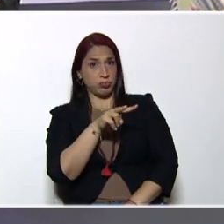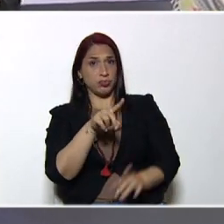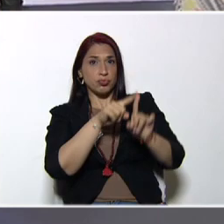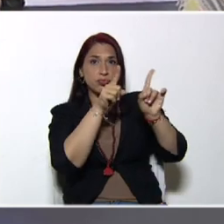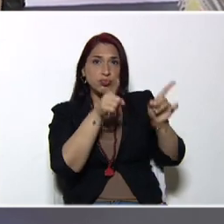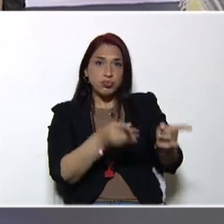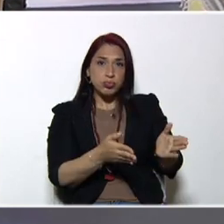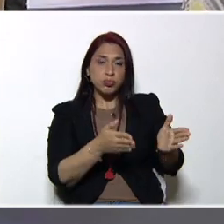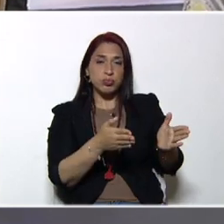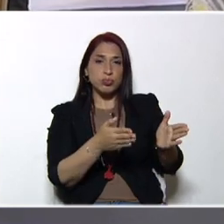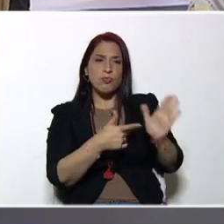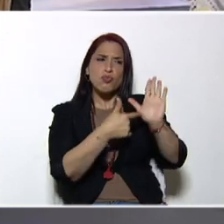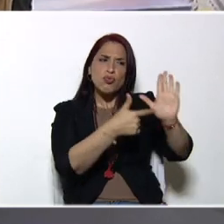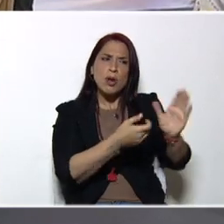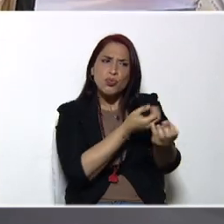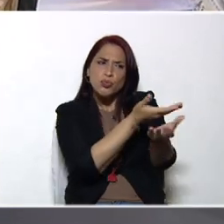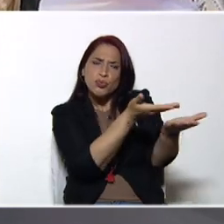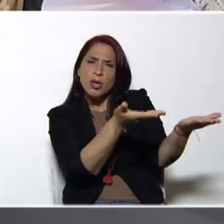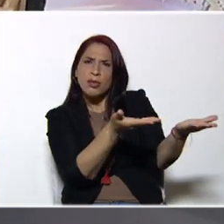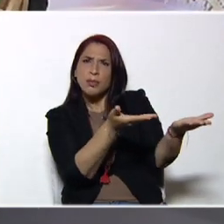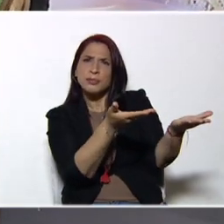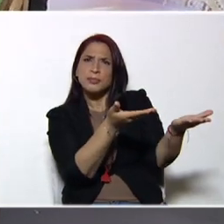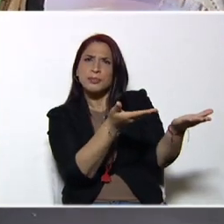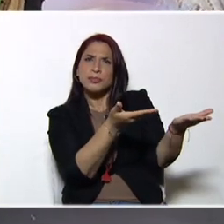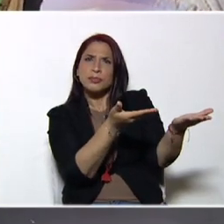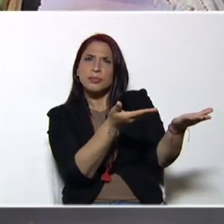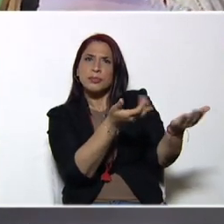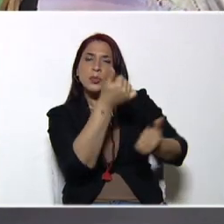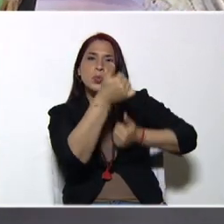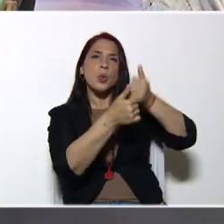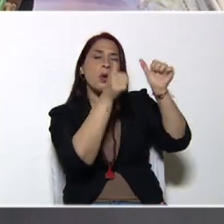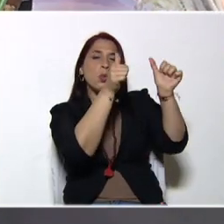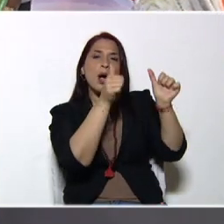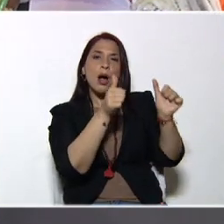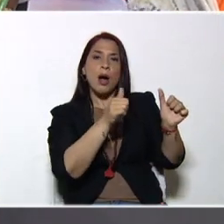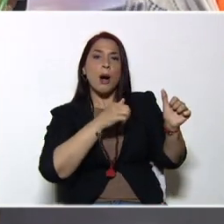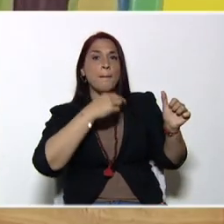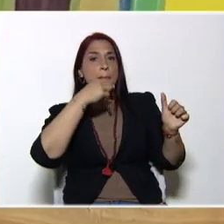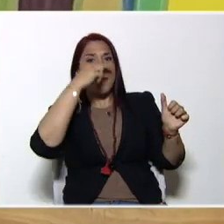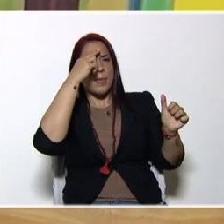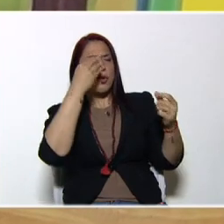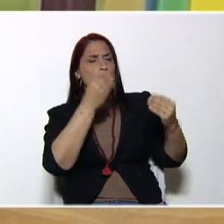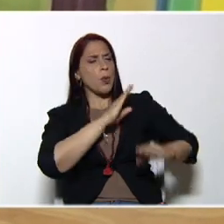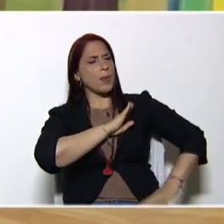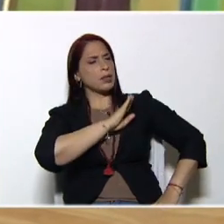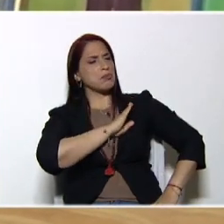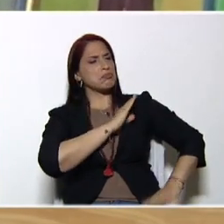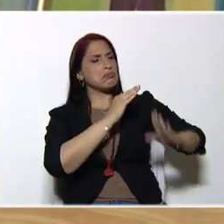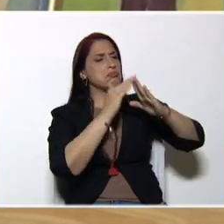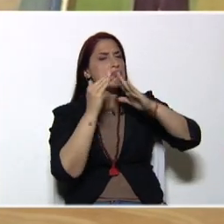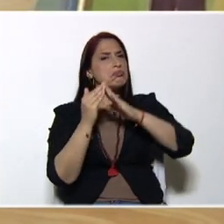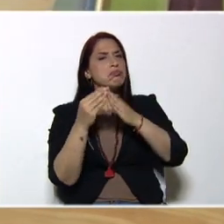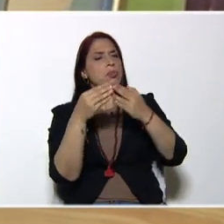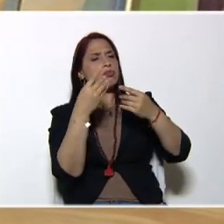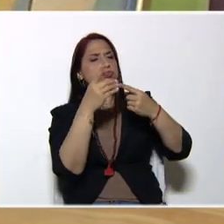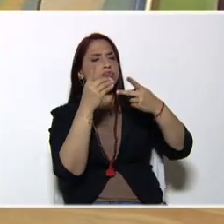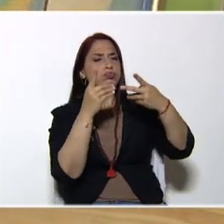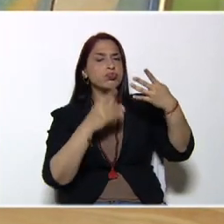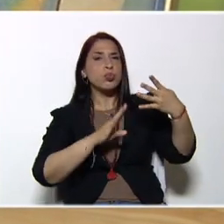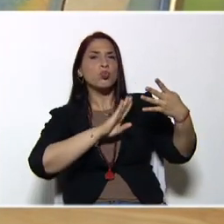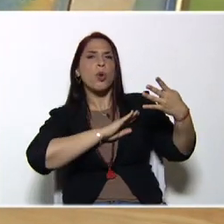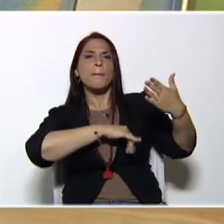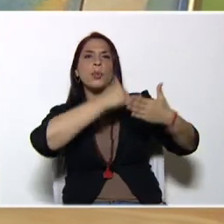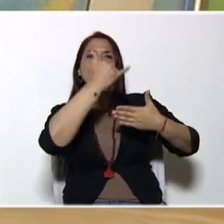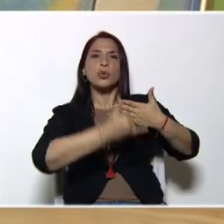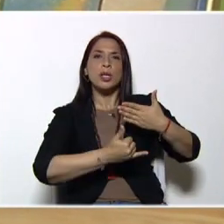a ustedes que mostrar los cuadros de mi papá como un patrimonio de mi casa. La descripción de mi proyecto